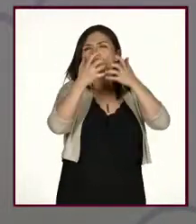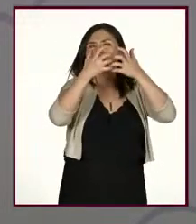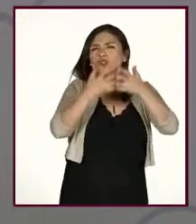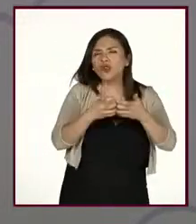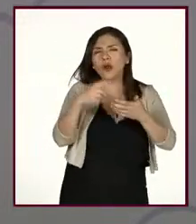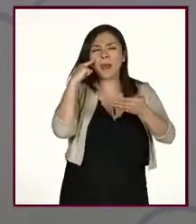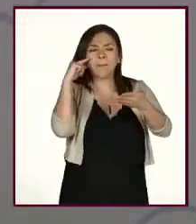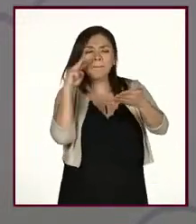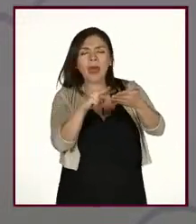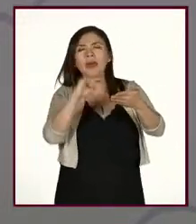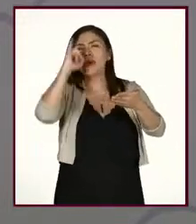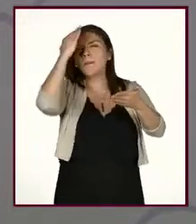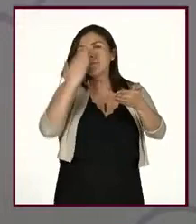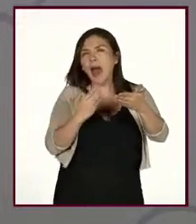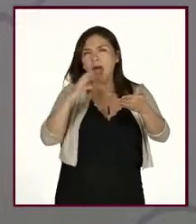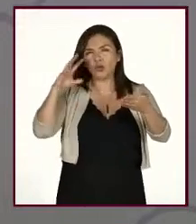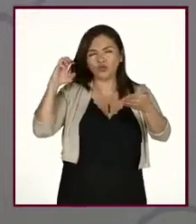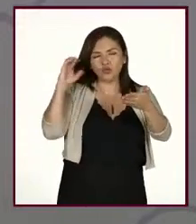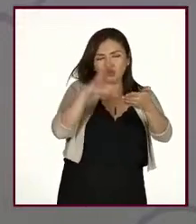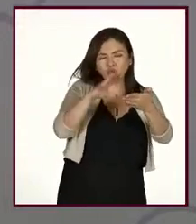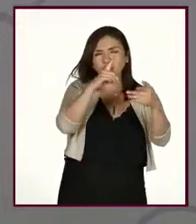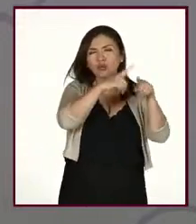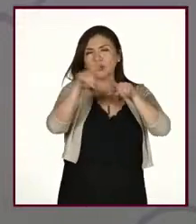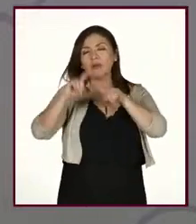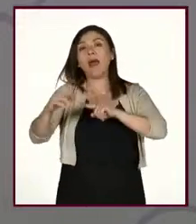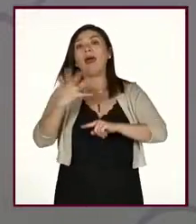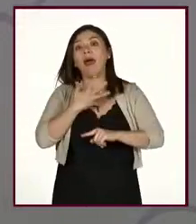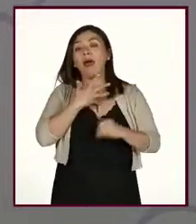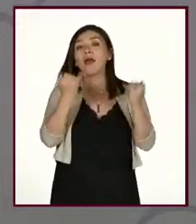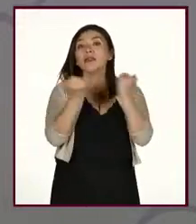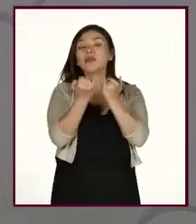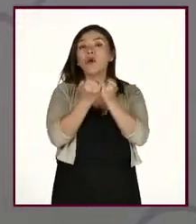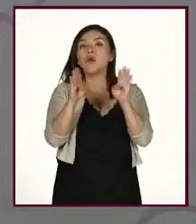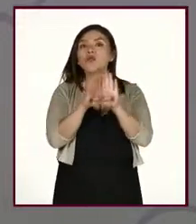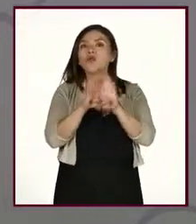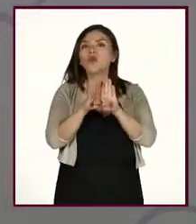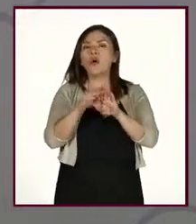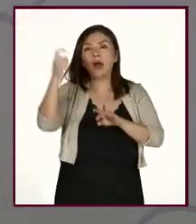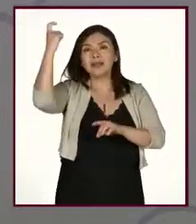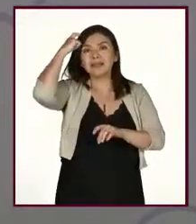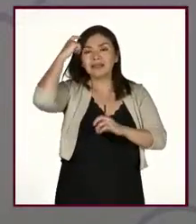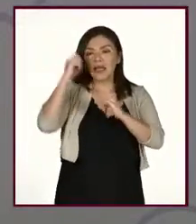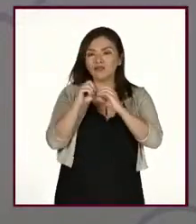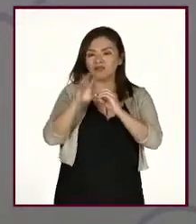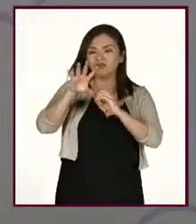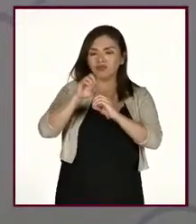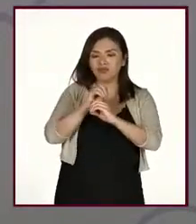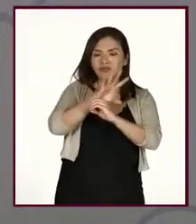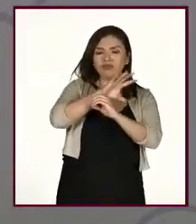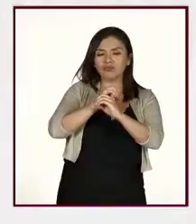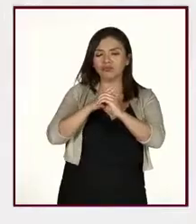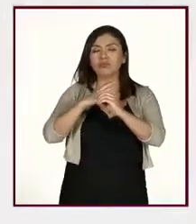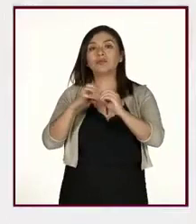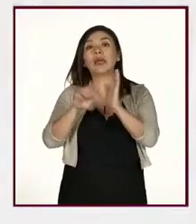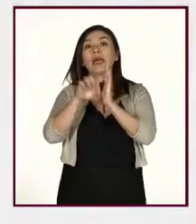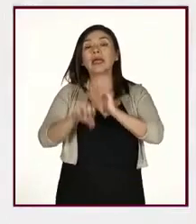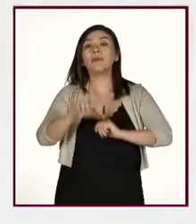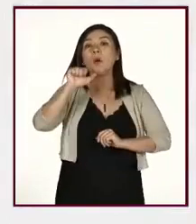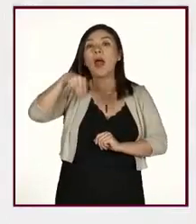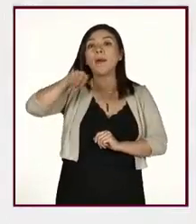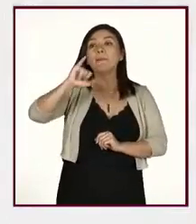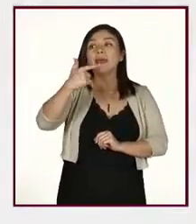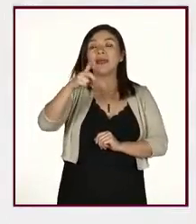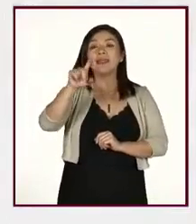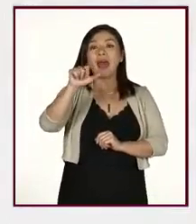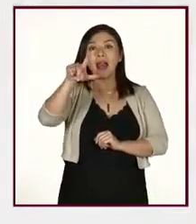de resonancia funcional observamos también una activación en ciertas estructuras del cerebro, como viene siendo la amígdala, y